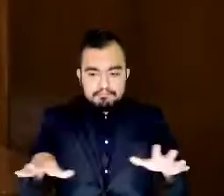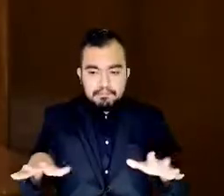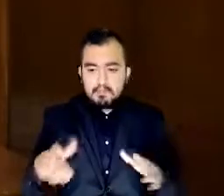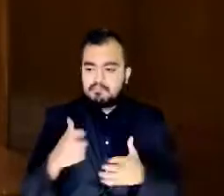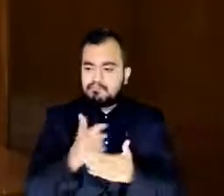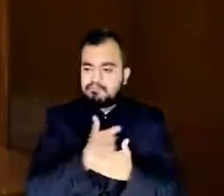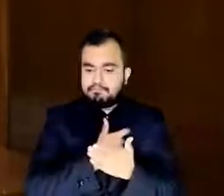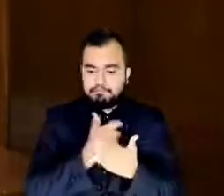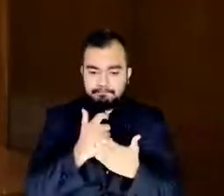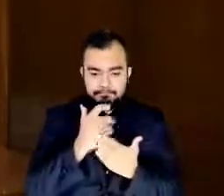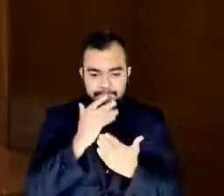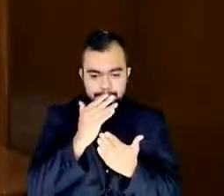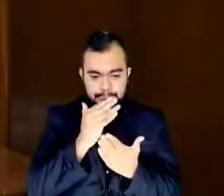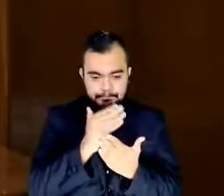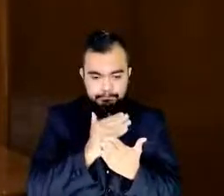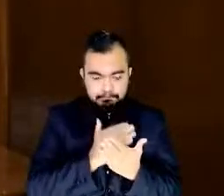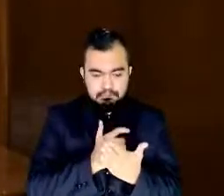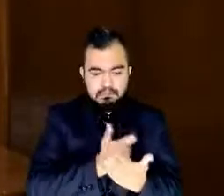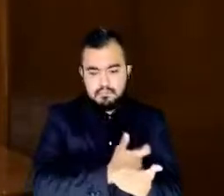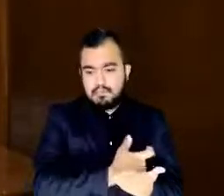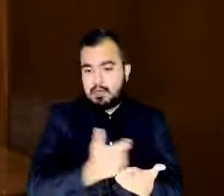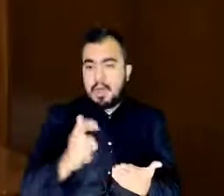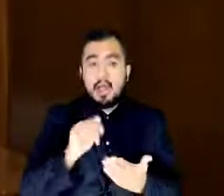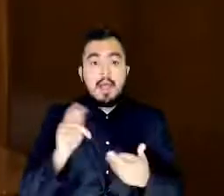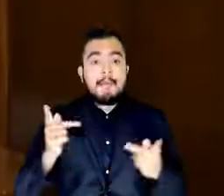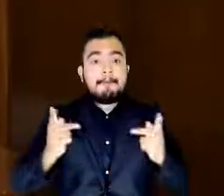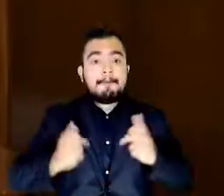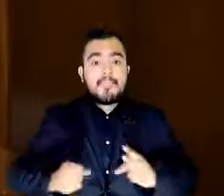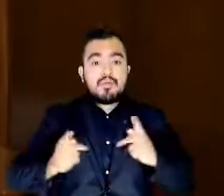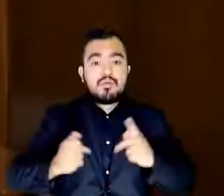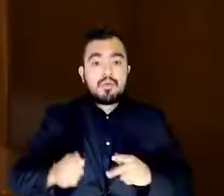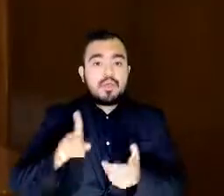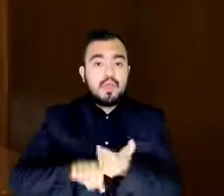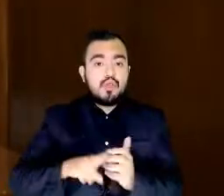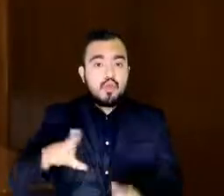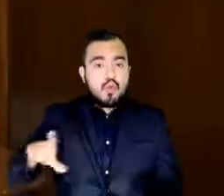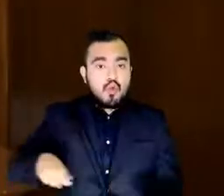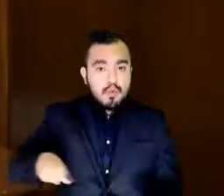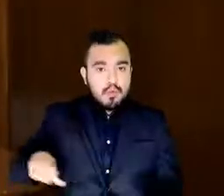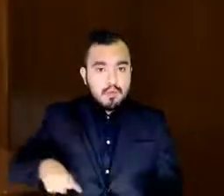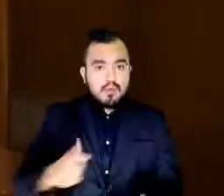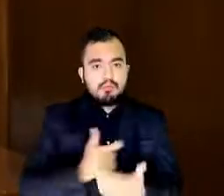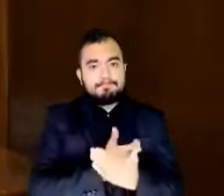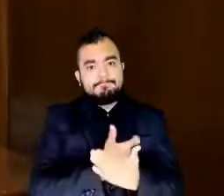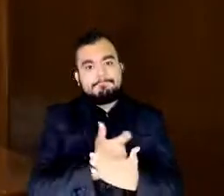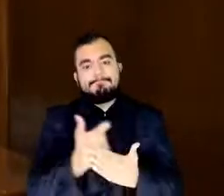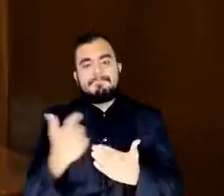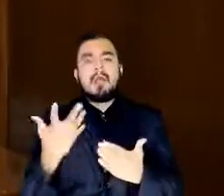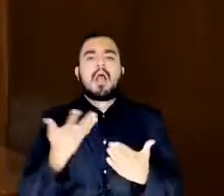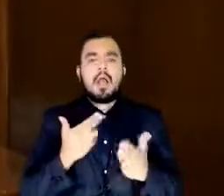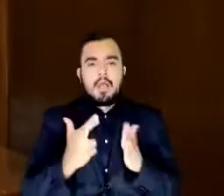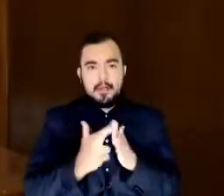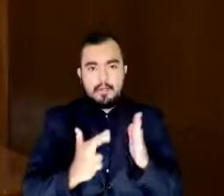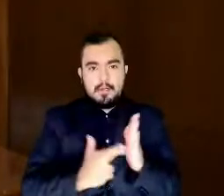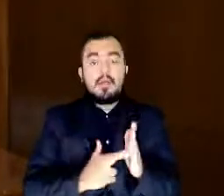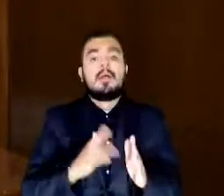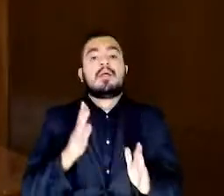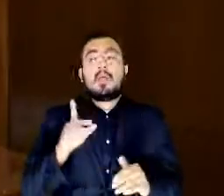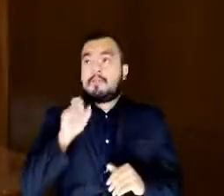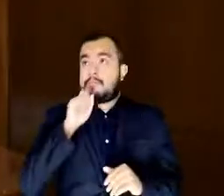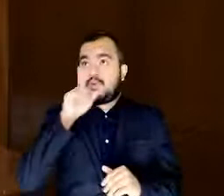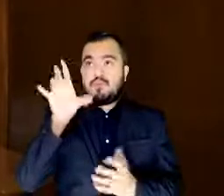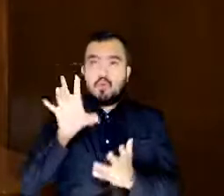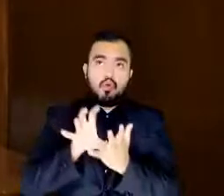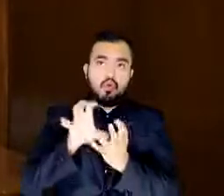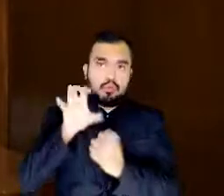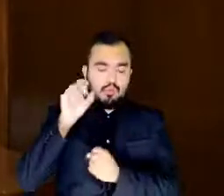remuneraciones de las y los servidores públicos. En este sentido, debemos de cumplir con lo establecido en la Ley Suprema y